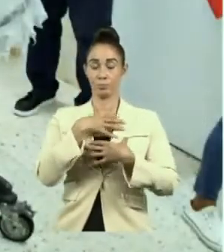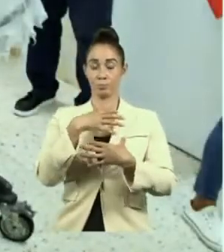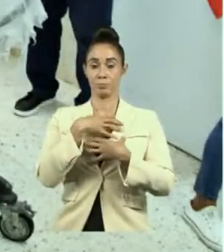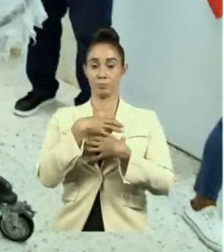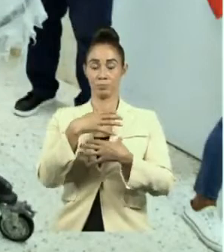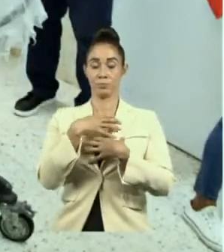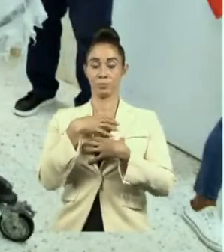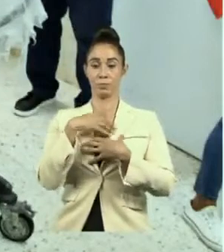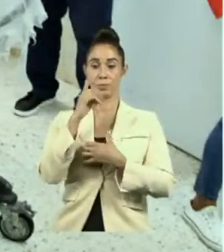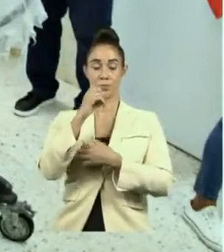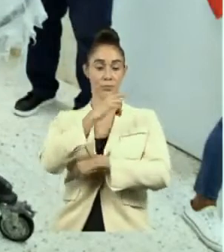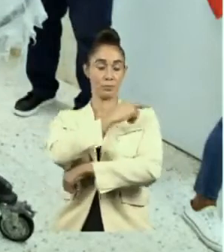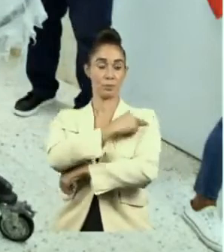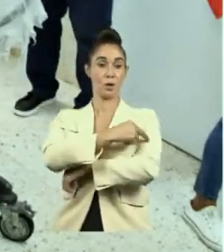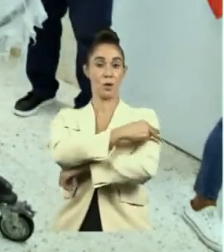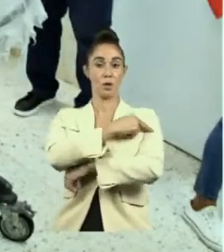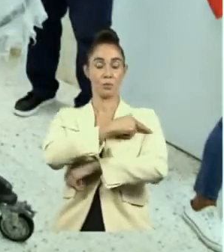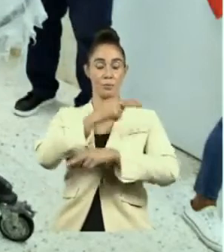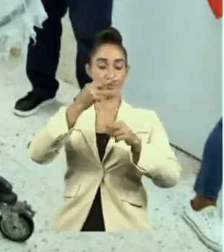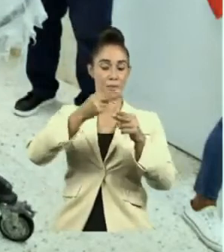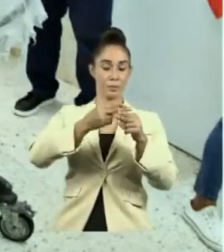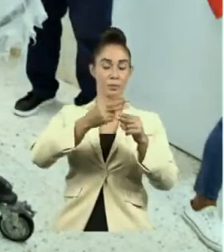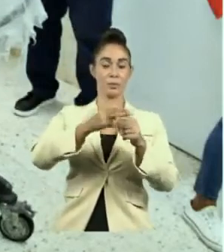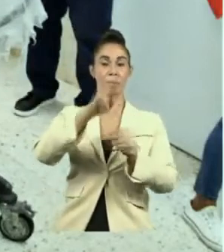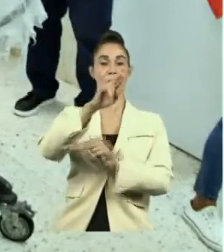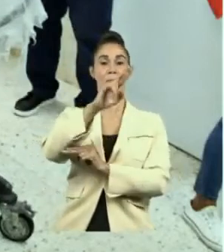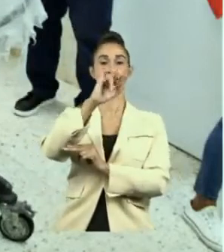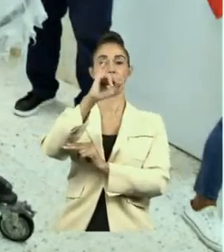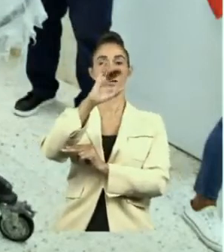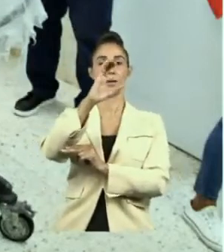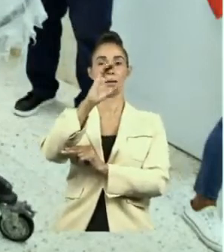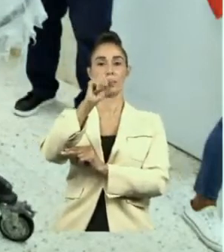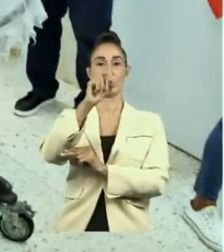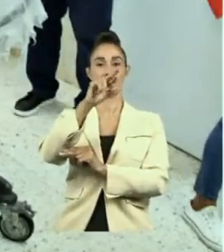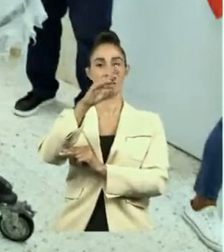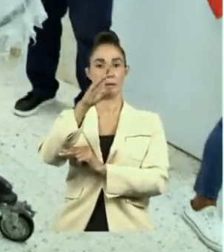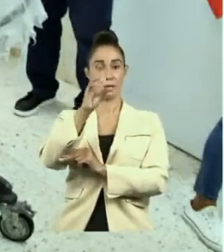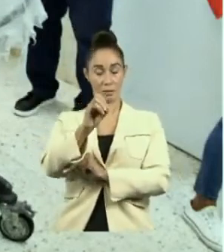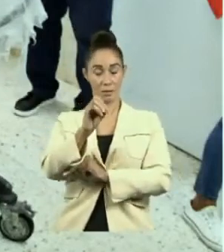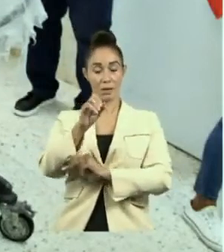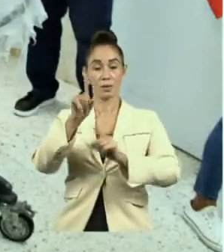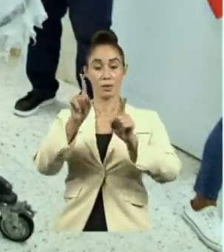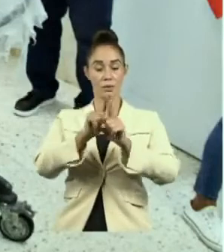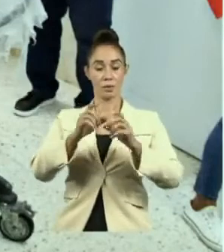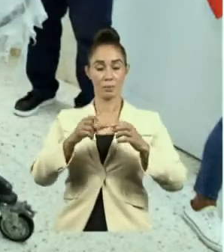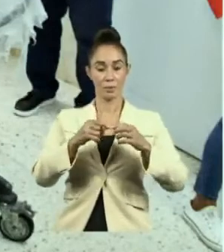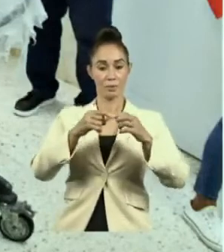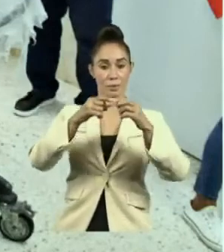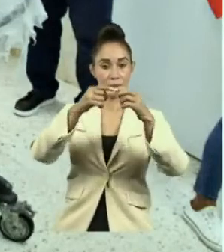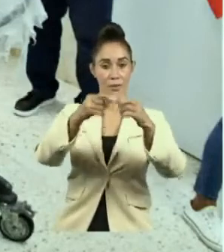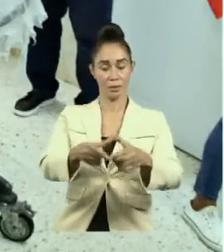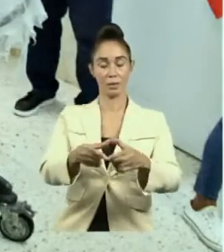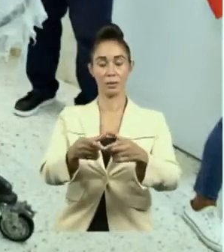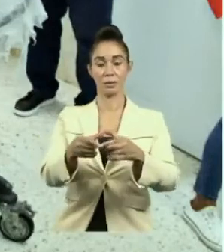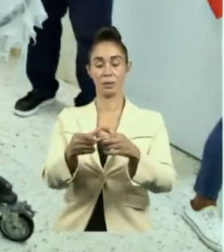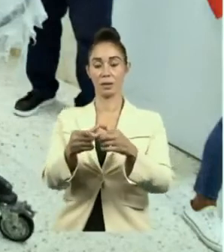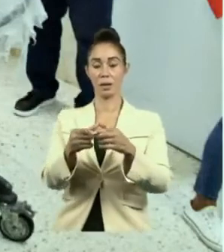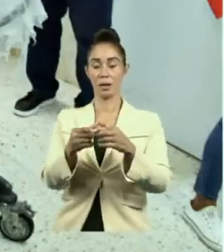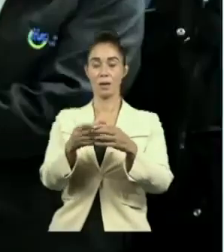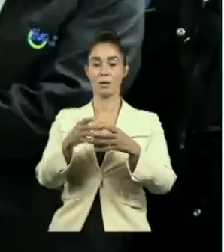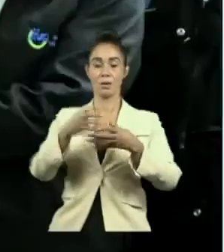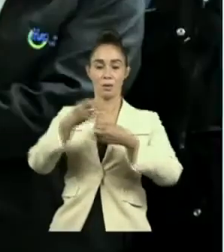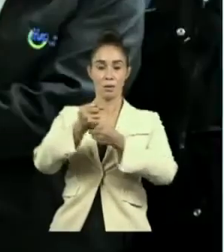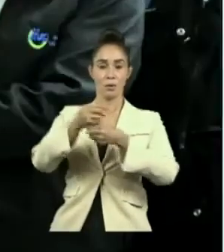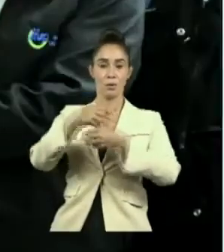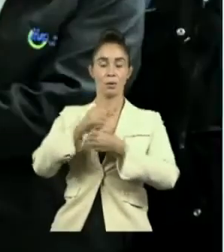el hospital ricardo limardo e igualmente 2 y pub o ventiladores manuales